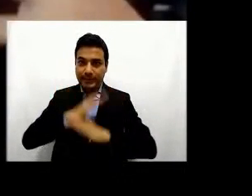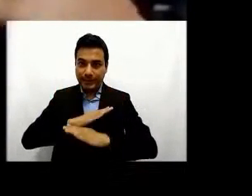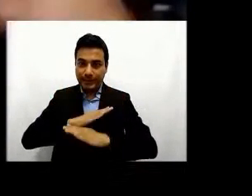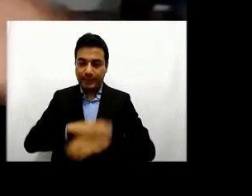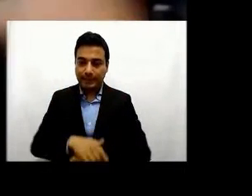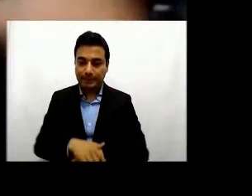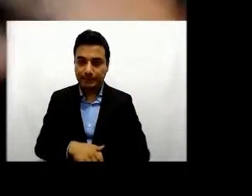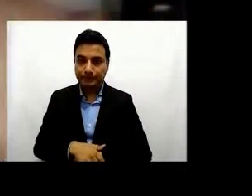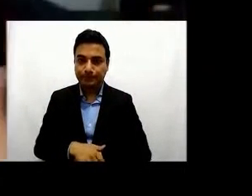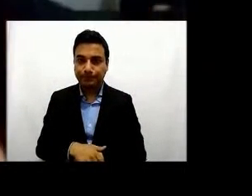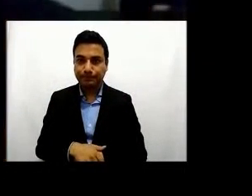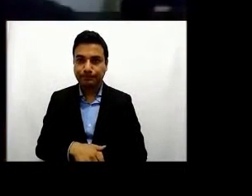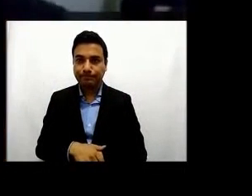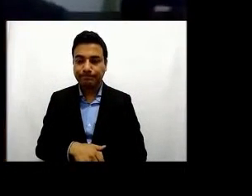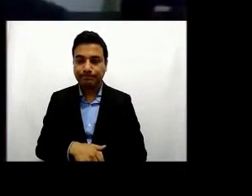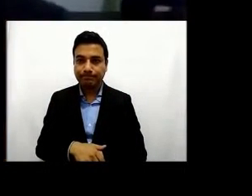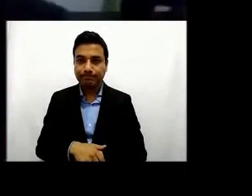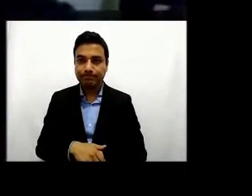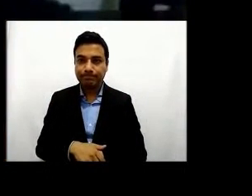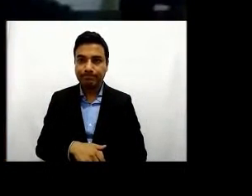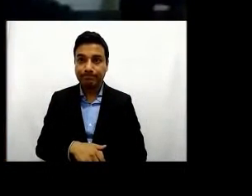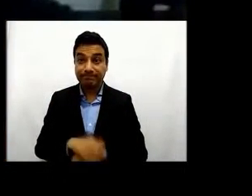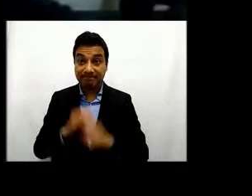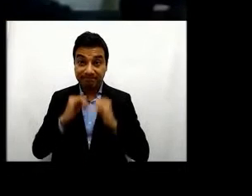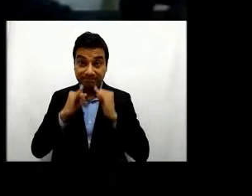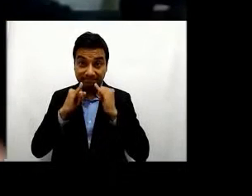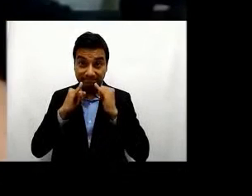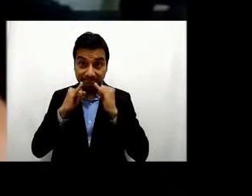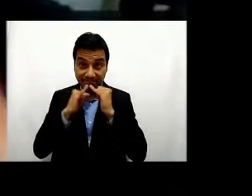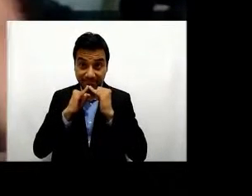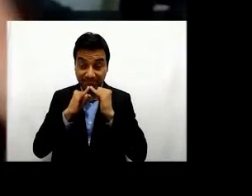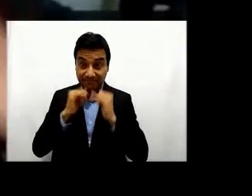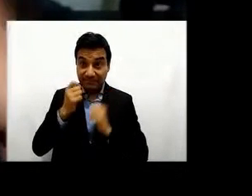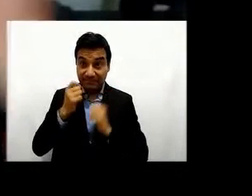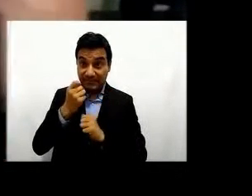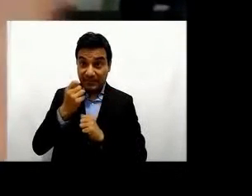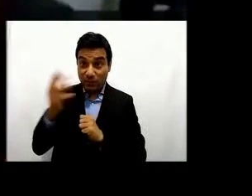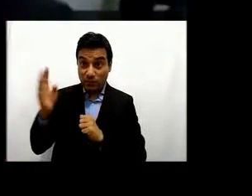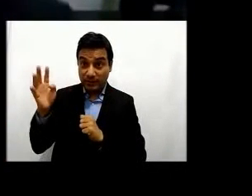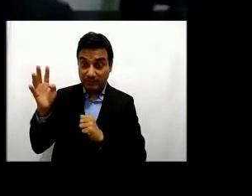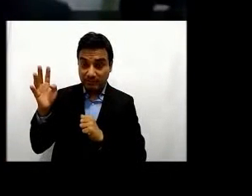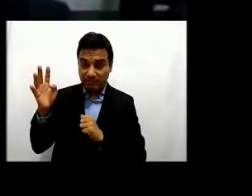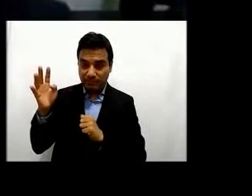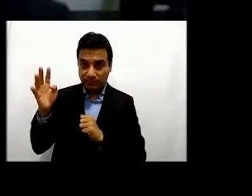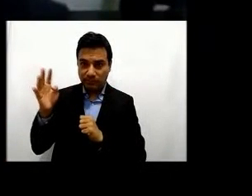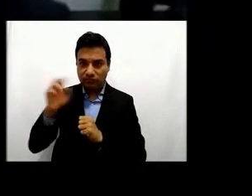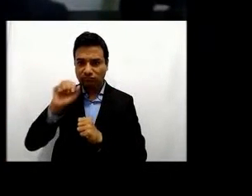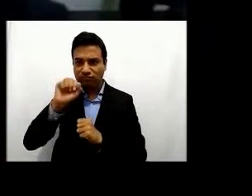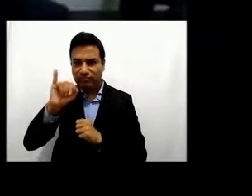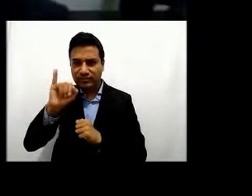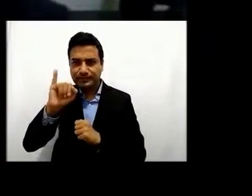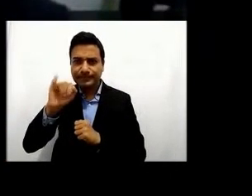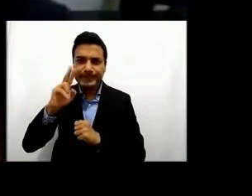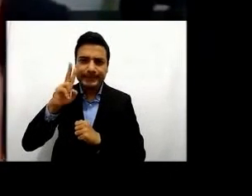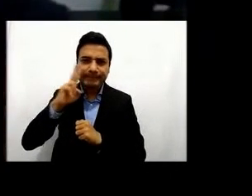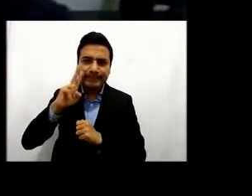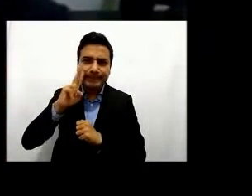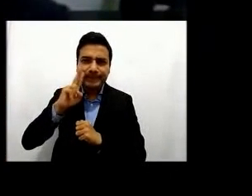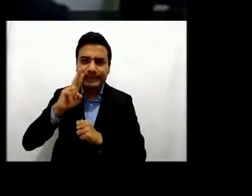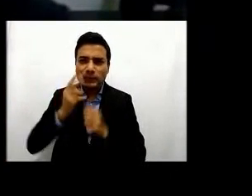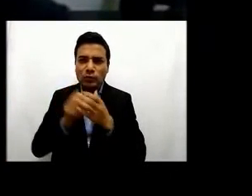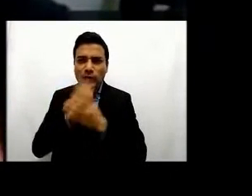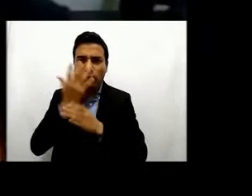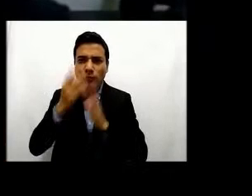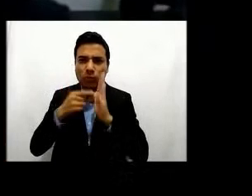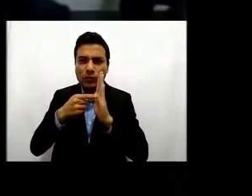aquellas instituciones que sí se dieron a la tarea de identificar cuál pudiera ser un modelo de